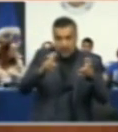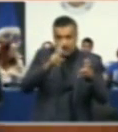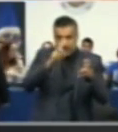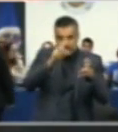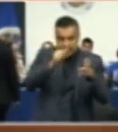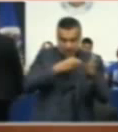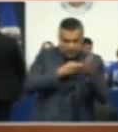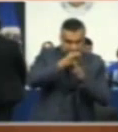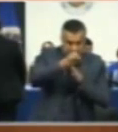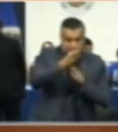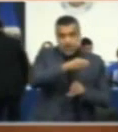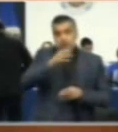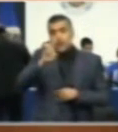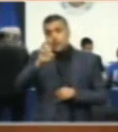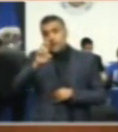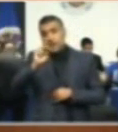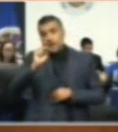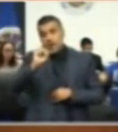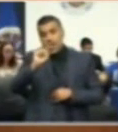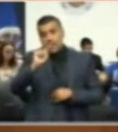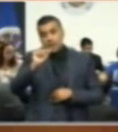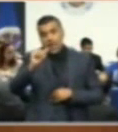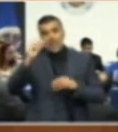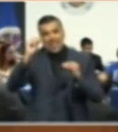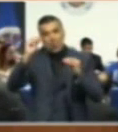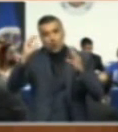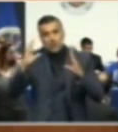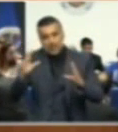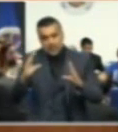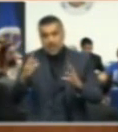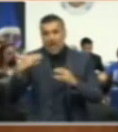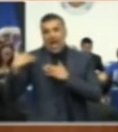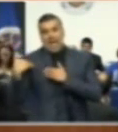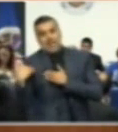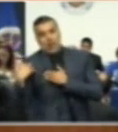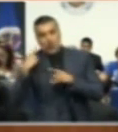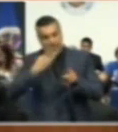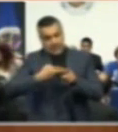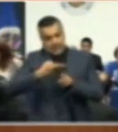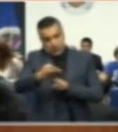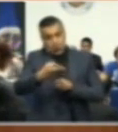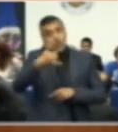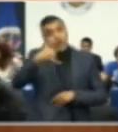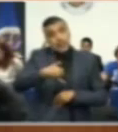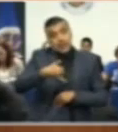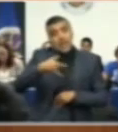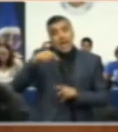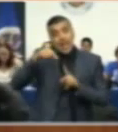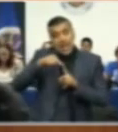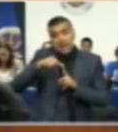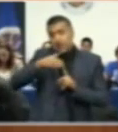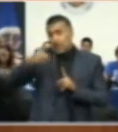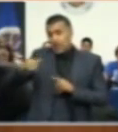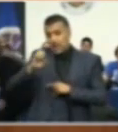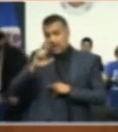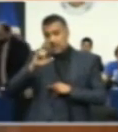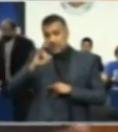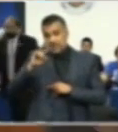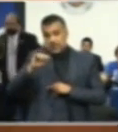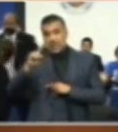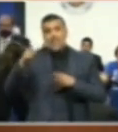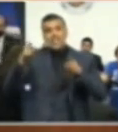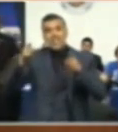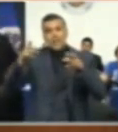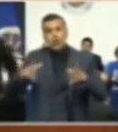discapacidad, la doctora Renata Bregaglio, quien es la docente a cargo de esta sección, y quien les habla, Elizabeth Salmón, quien